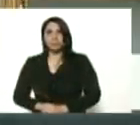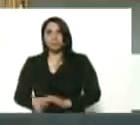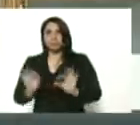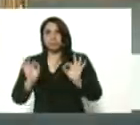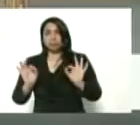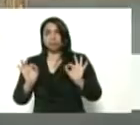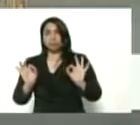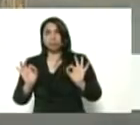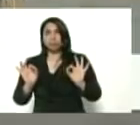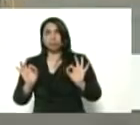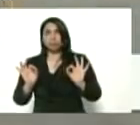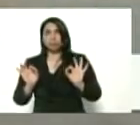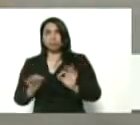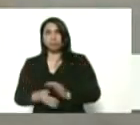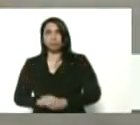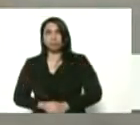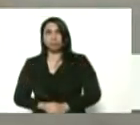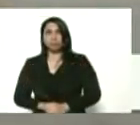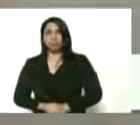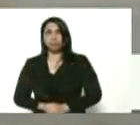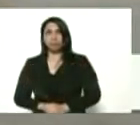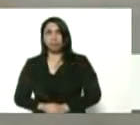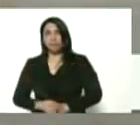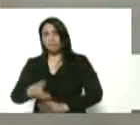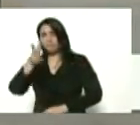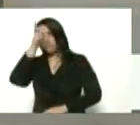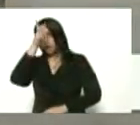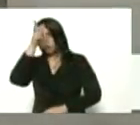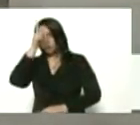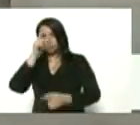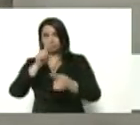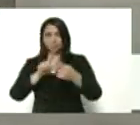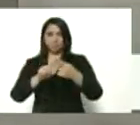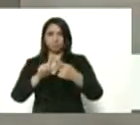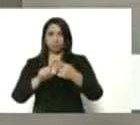particularmente de Falcón,